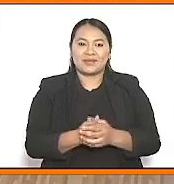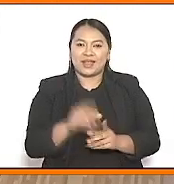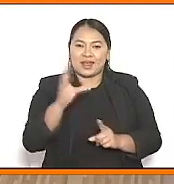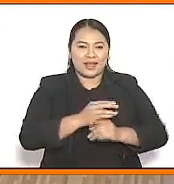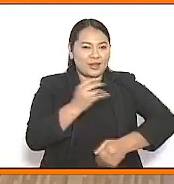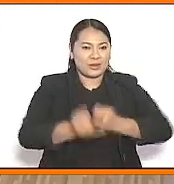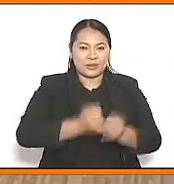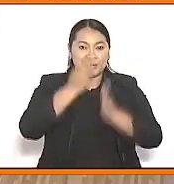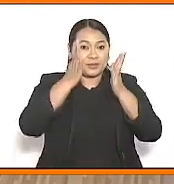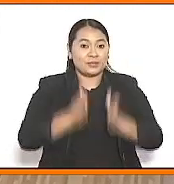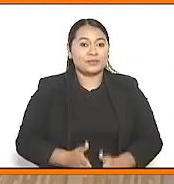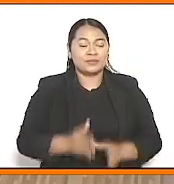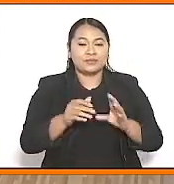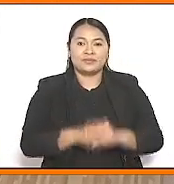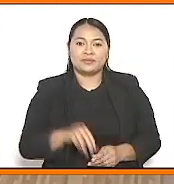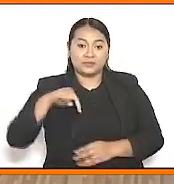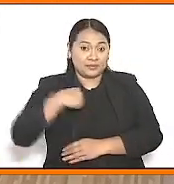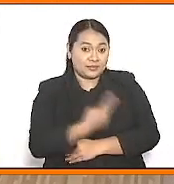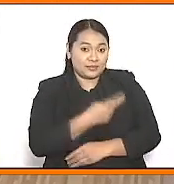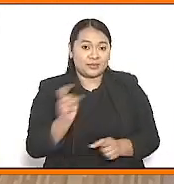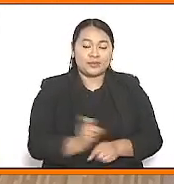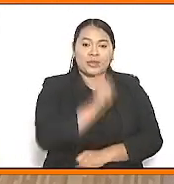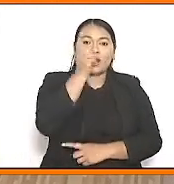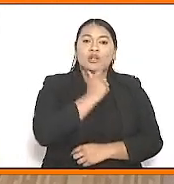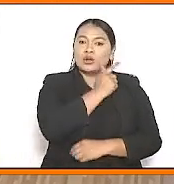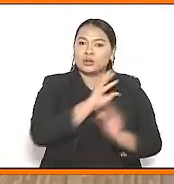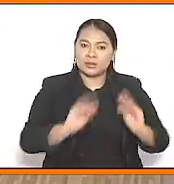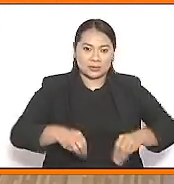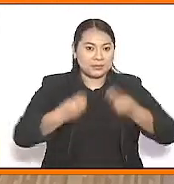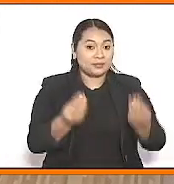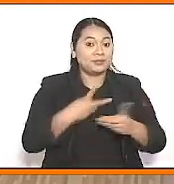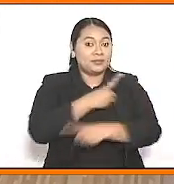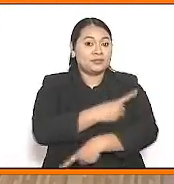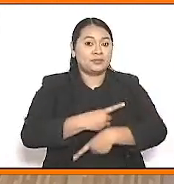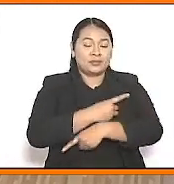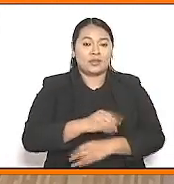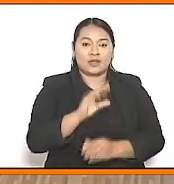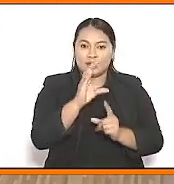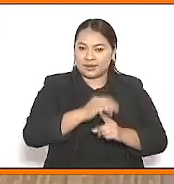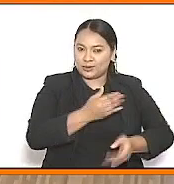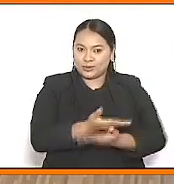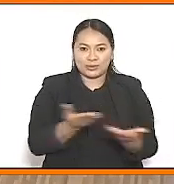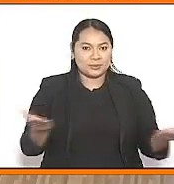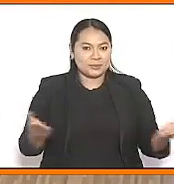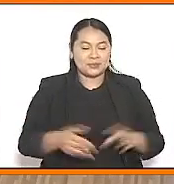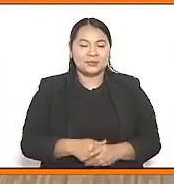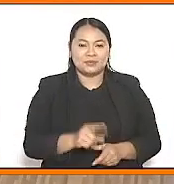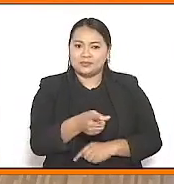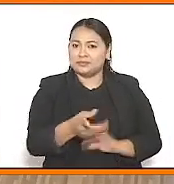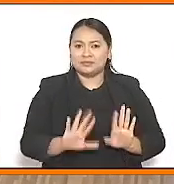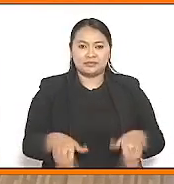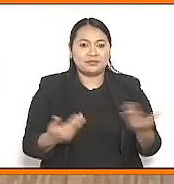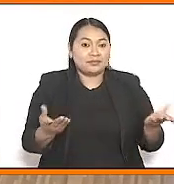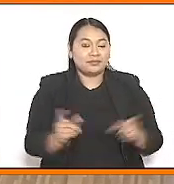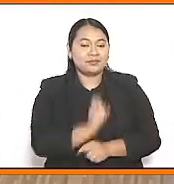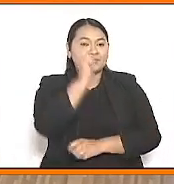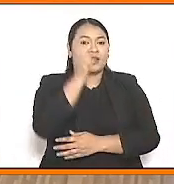uno de nuestros jugadores. Nos ganamos la Loto llevándole la diversión a cada uno de ustedes. ¿Y vos cómo te la vas